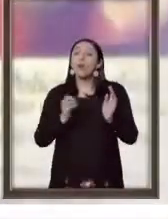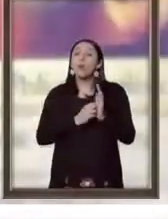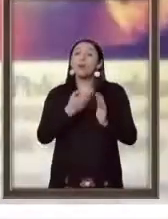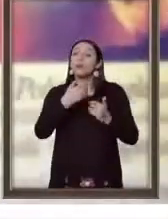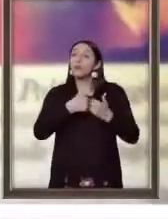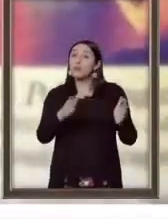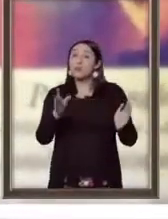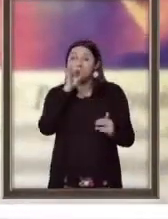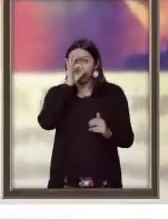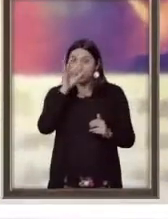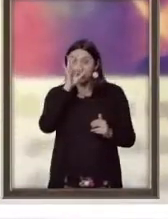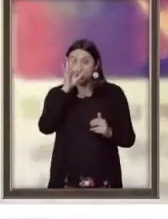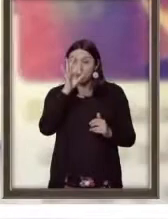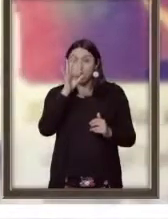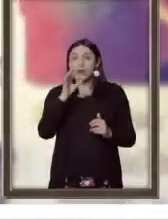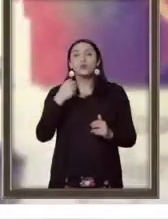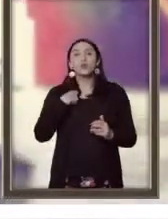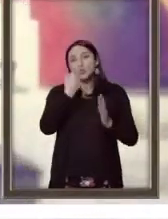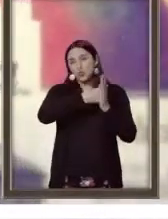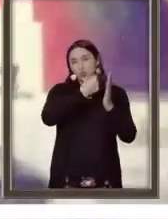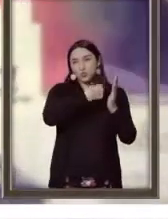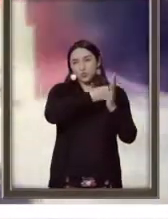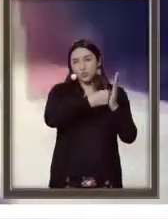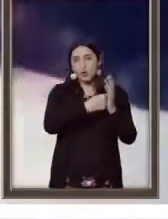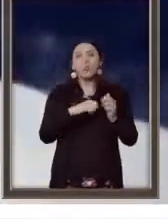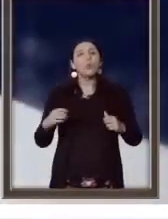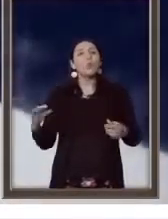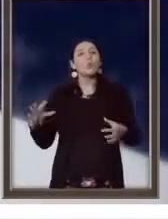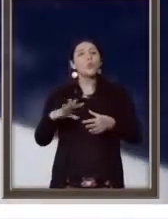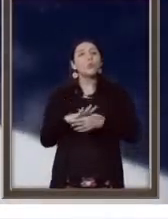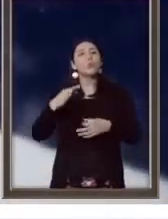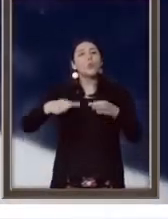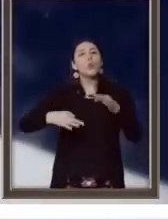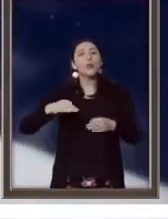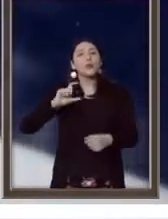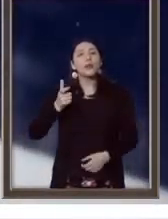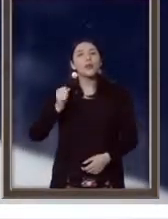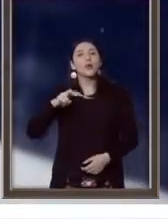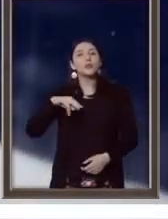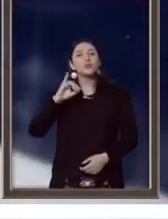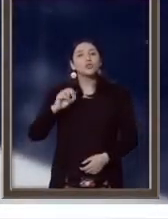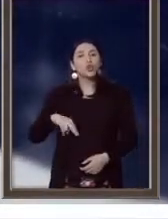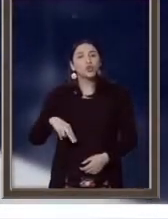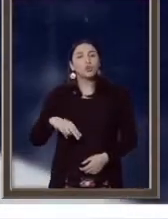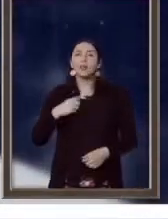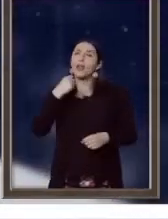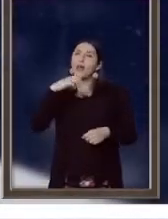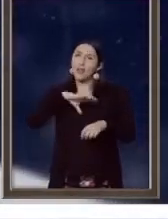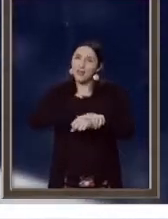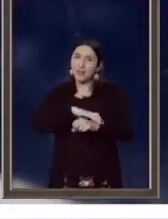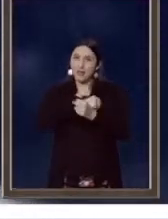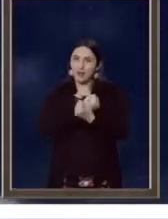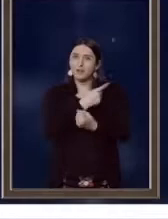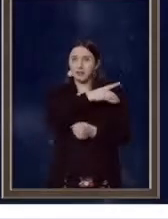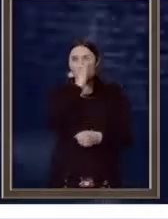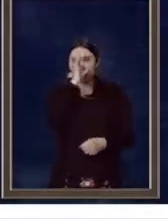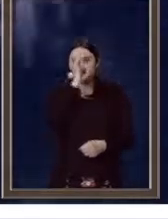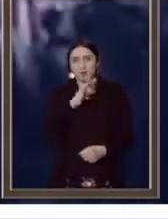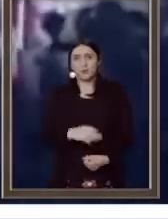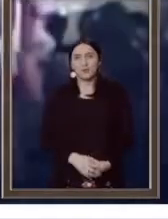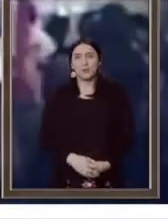Tras la salida del dictador de La Moneda, luchamos junto al juez Garzón para llevar a la cárcel a